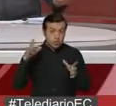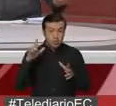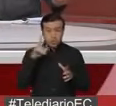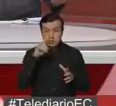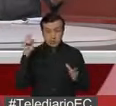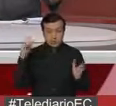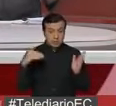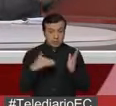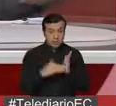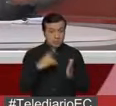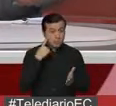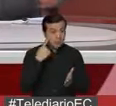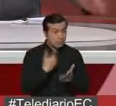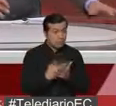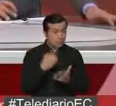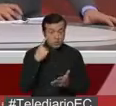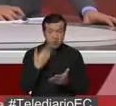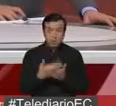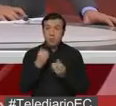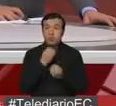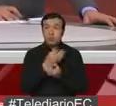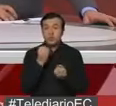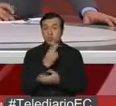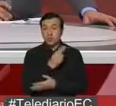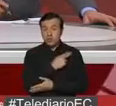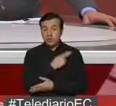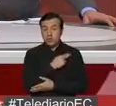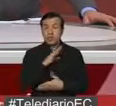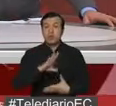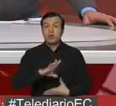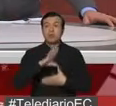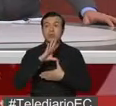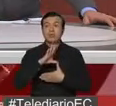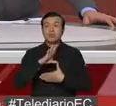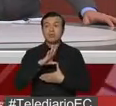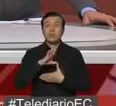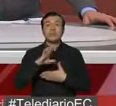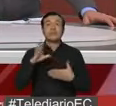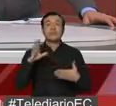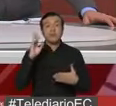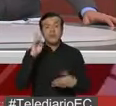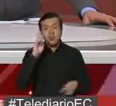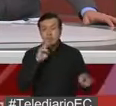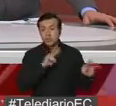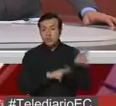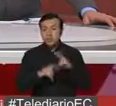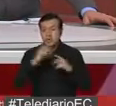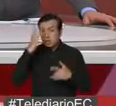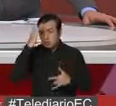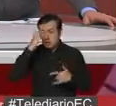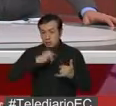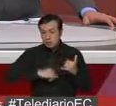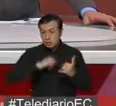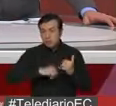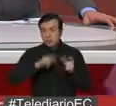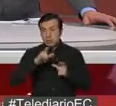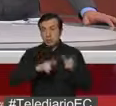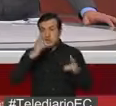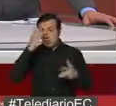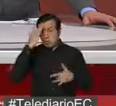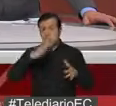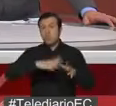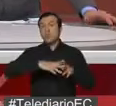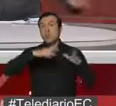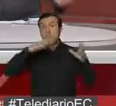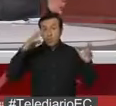100.000 pruebas que, de acuerdo a un informe de la Universidad de las Américas, solamente puede detectar virus en personas con alta carga